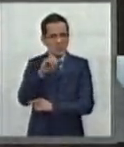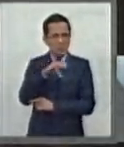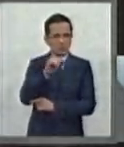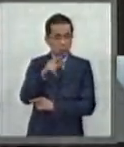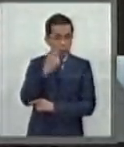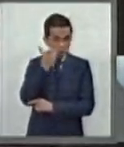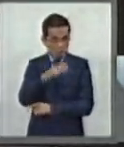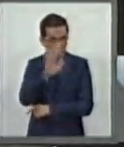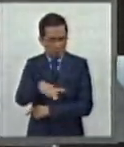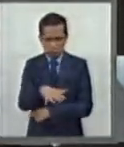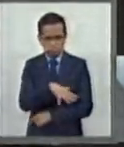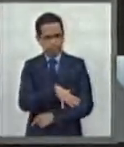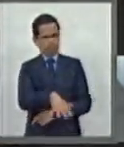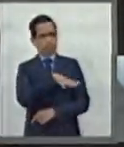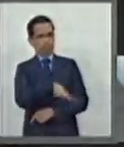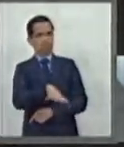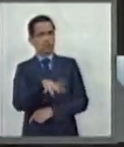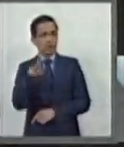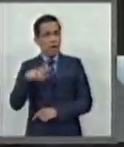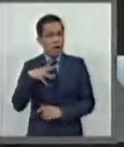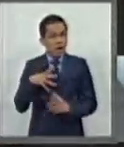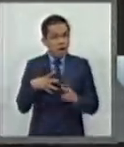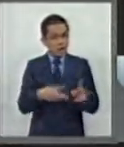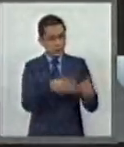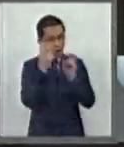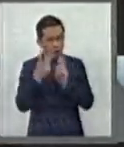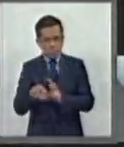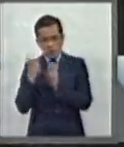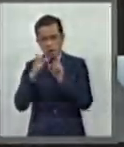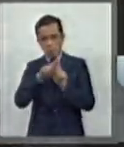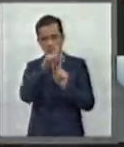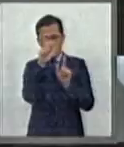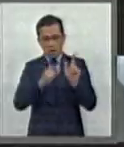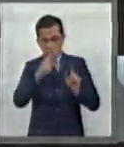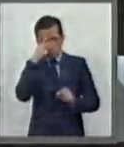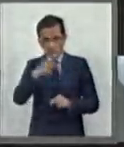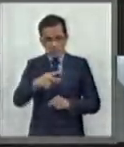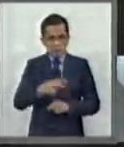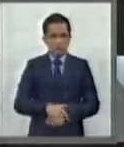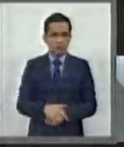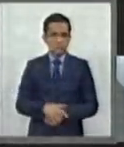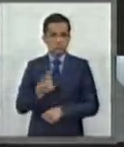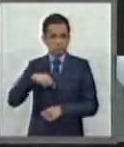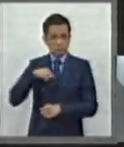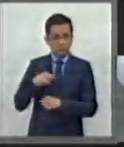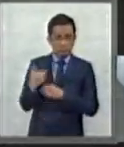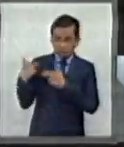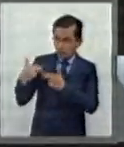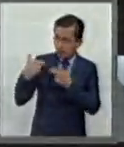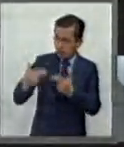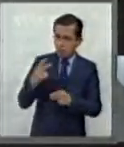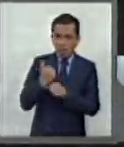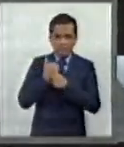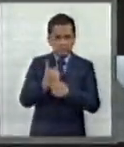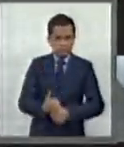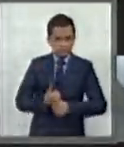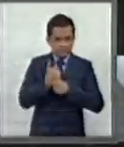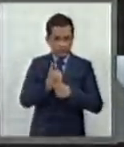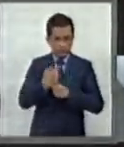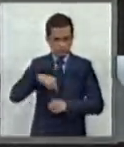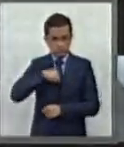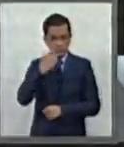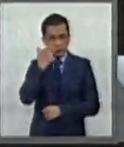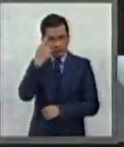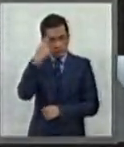país. Somos una generación que los hemos padecido y no estamos dispuestos a que nuestros hijos y